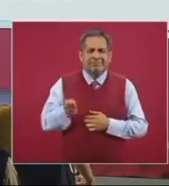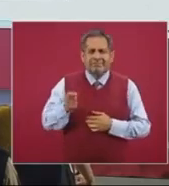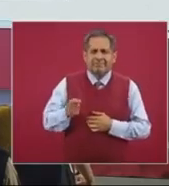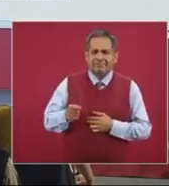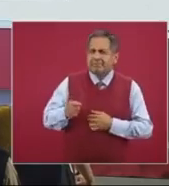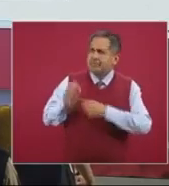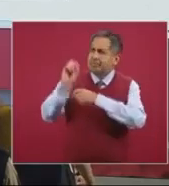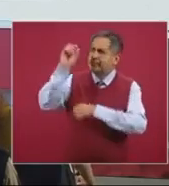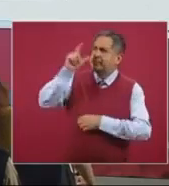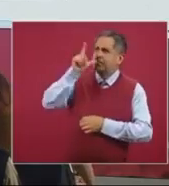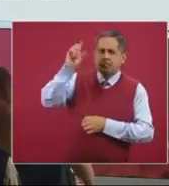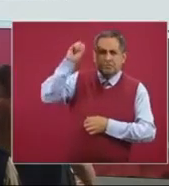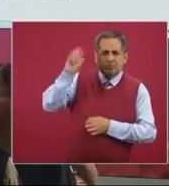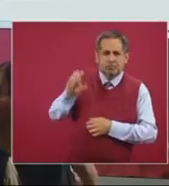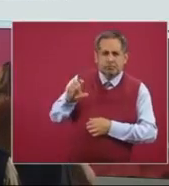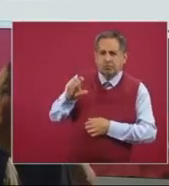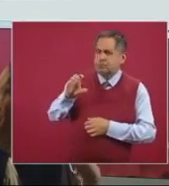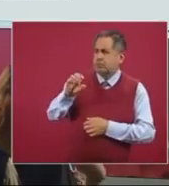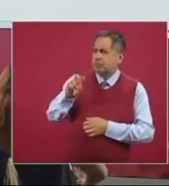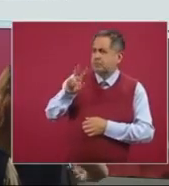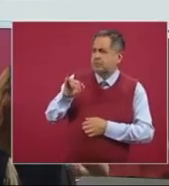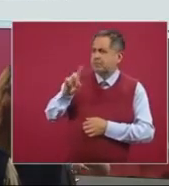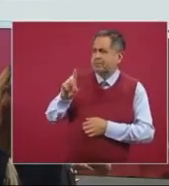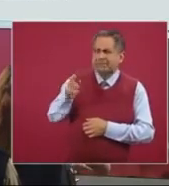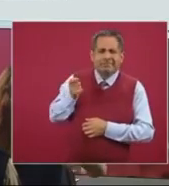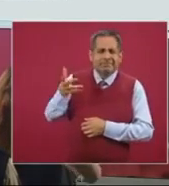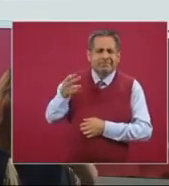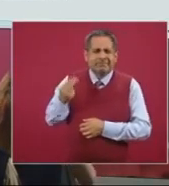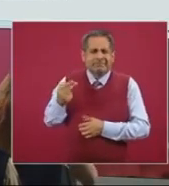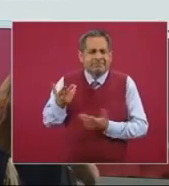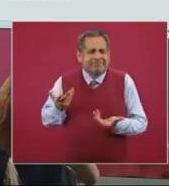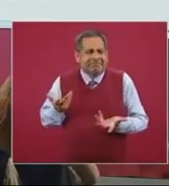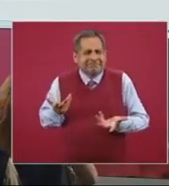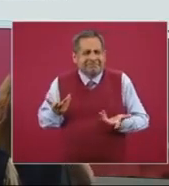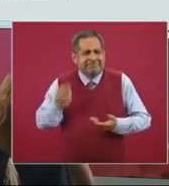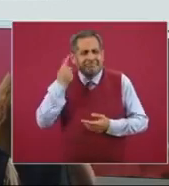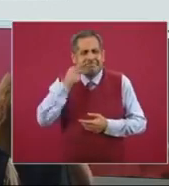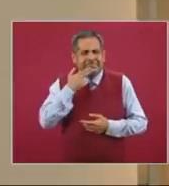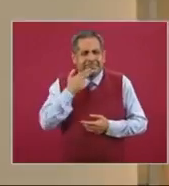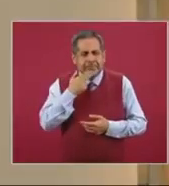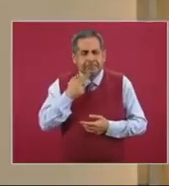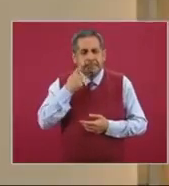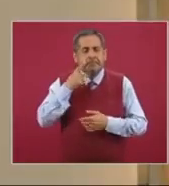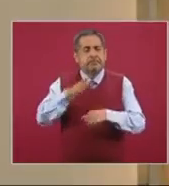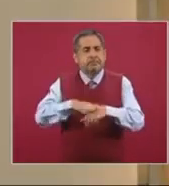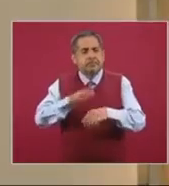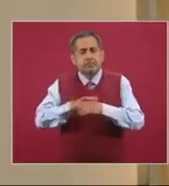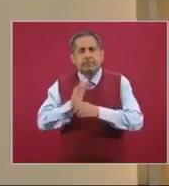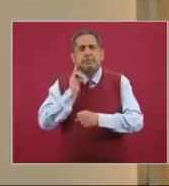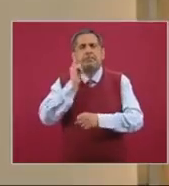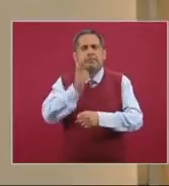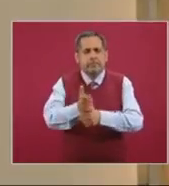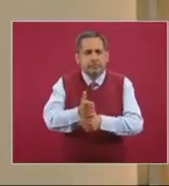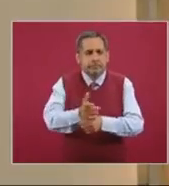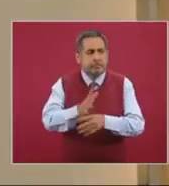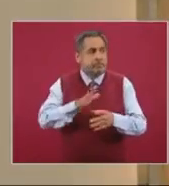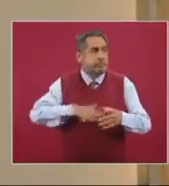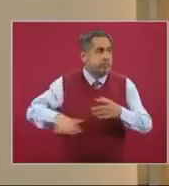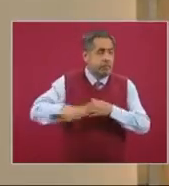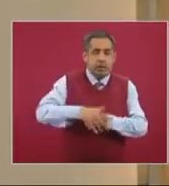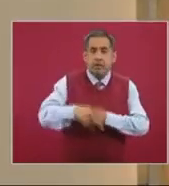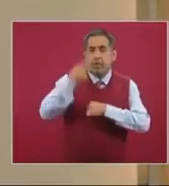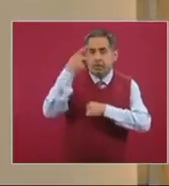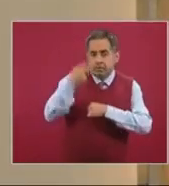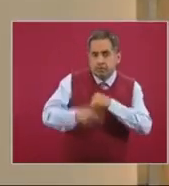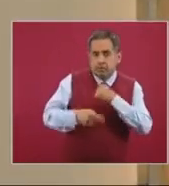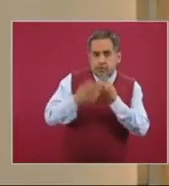El semáforo de riesgo COVID es una manera de estimar, de identificar el riesgo, el peligro,